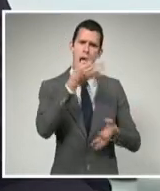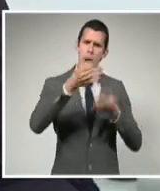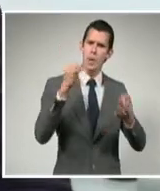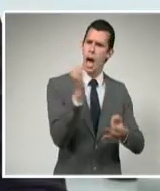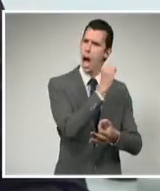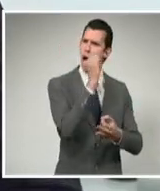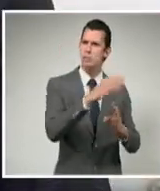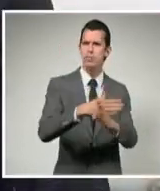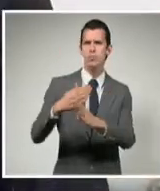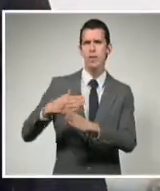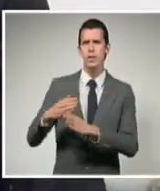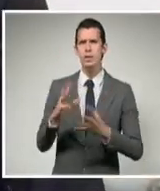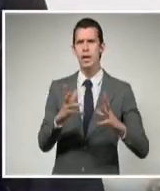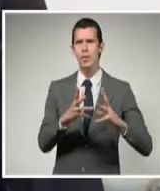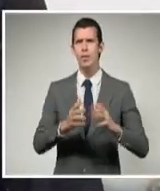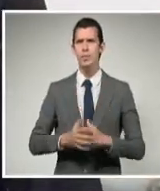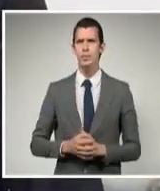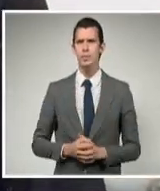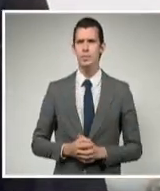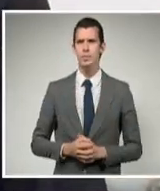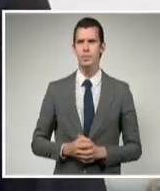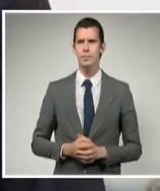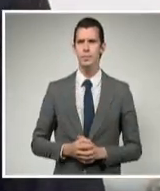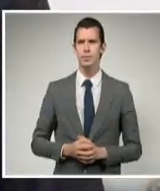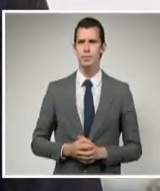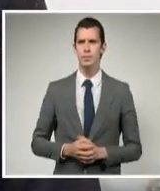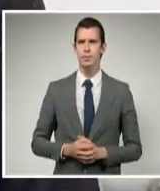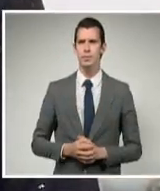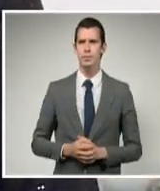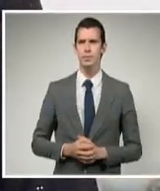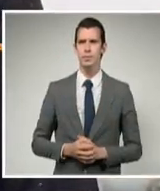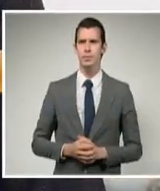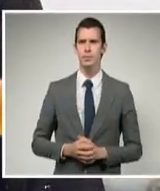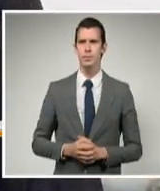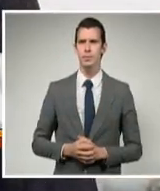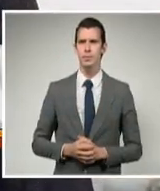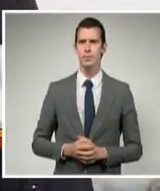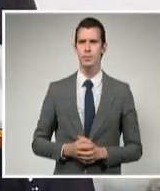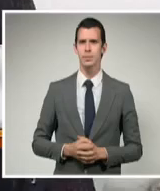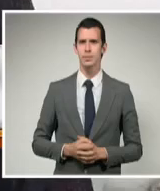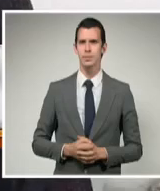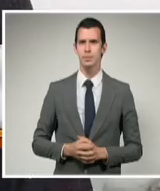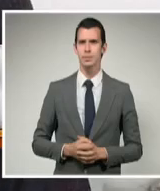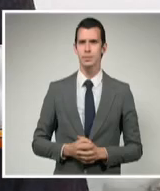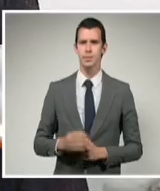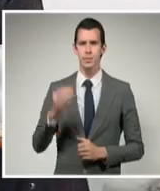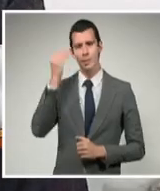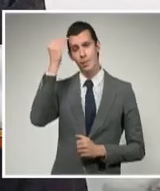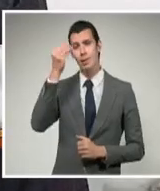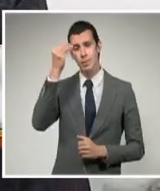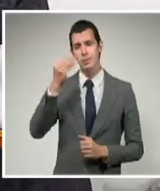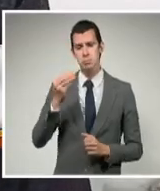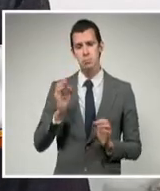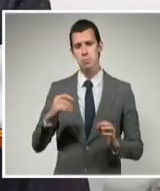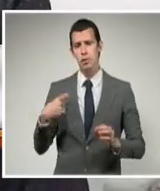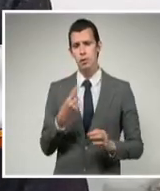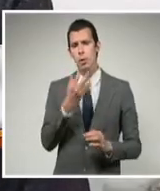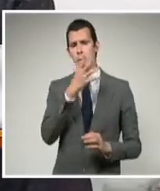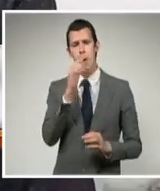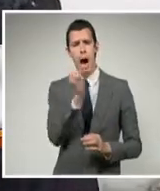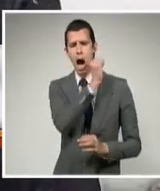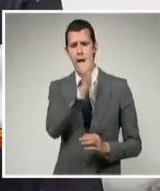canciones de muchos años. Creo que es un regalo para el pueblo de Cuba y creo que ese día se va